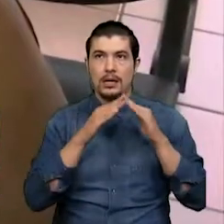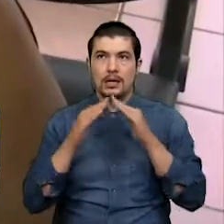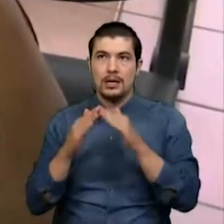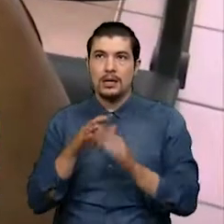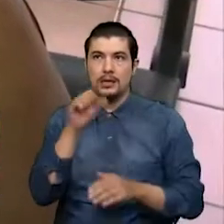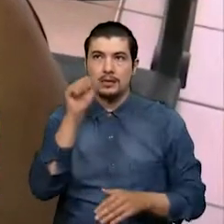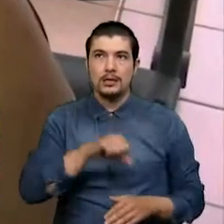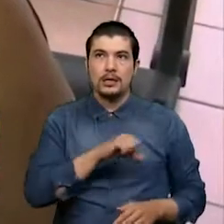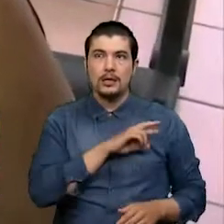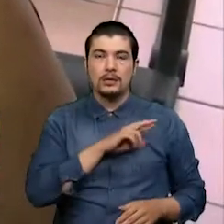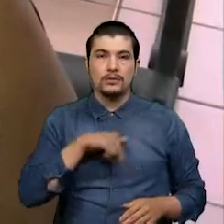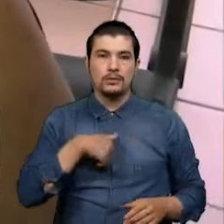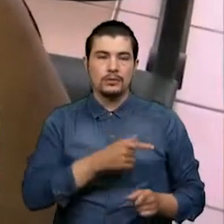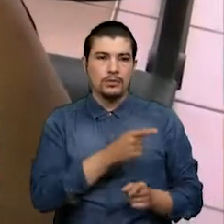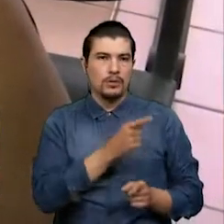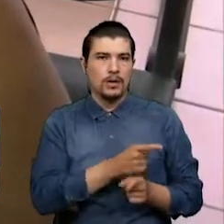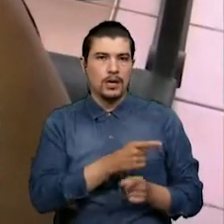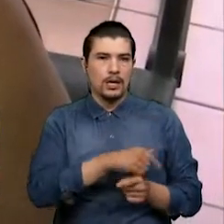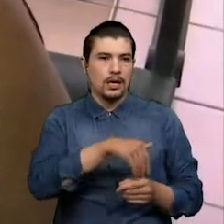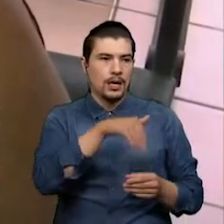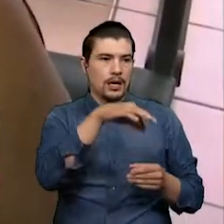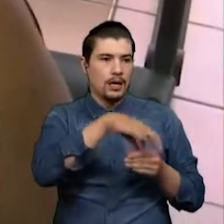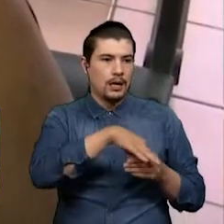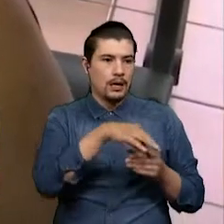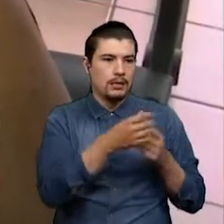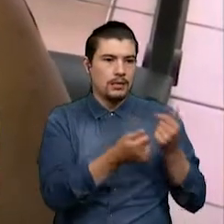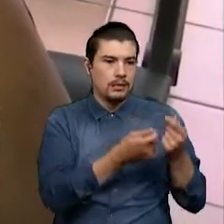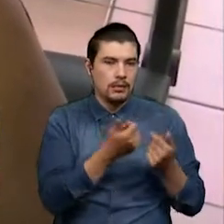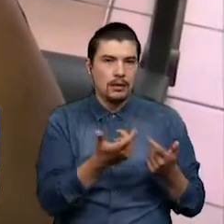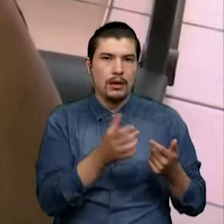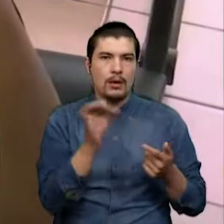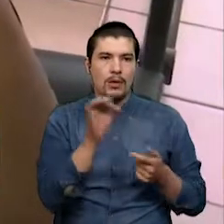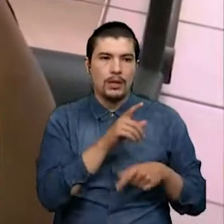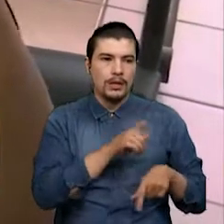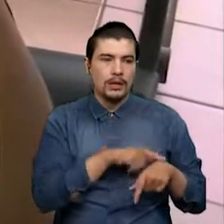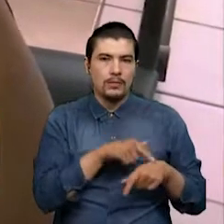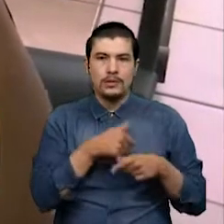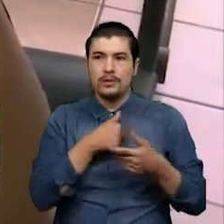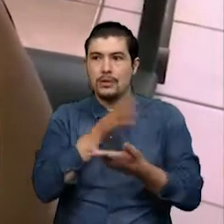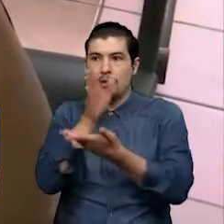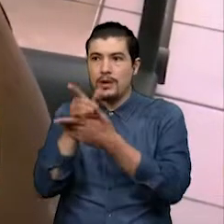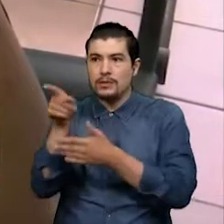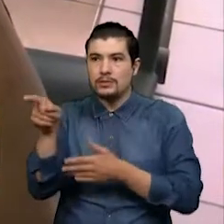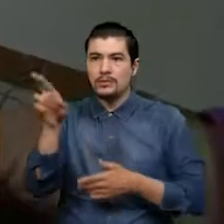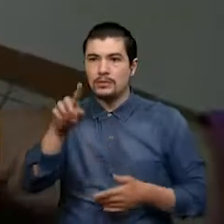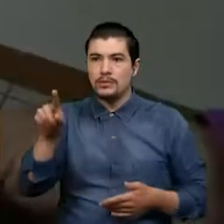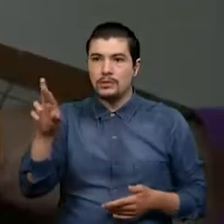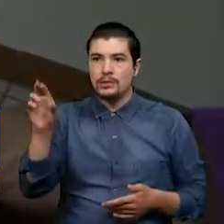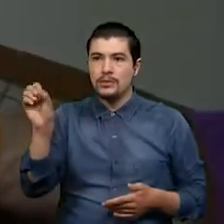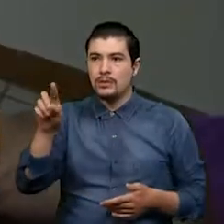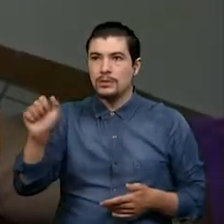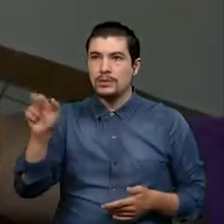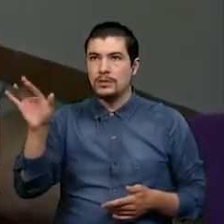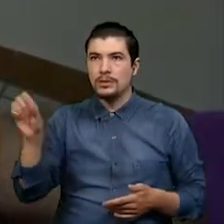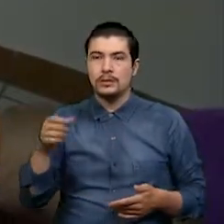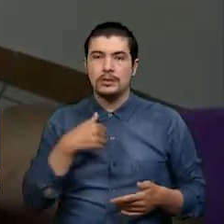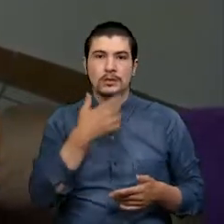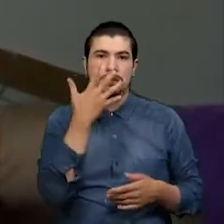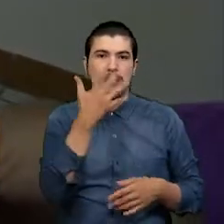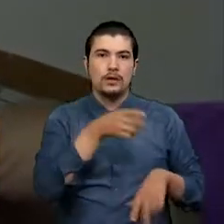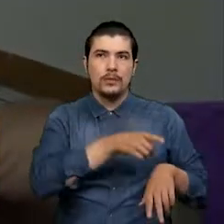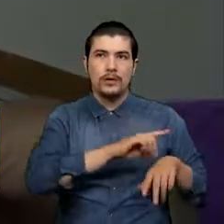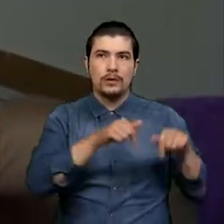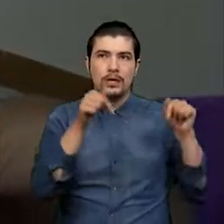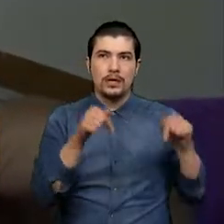ahorramos pasajes nos ahorramos tiempo a veces vamos al puesto de salud del rosario pierden el viaje a mí cada cinco minutos de mi casa entonces